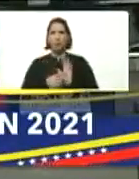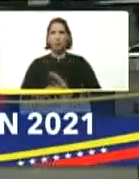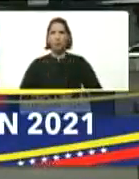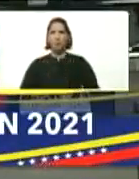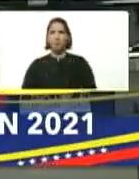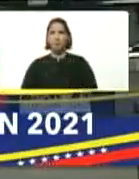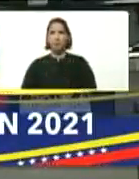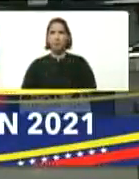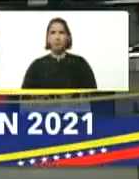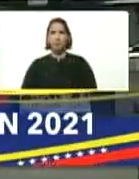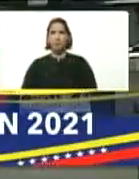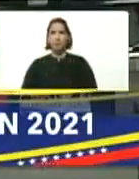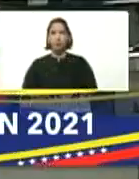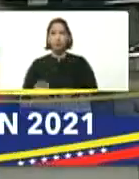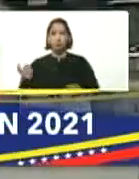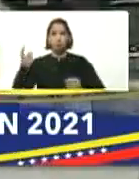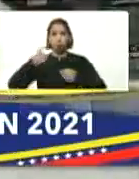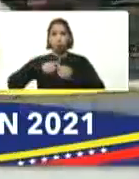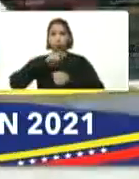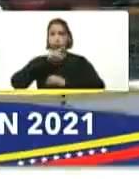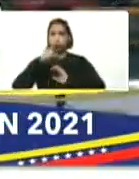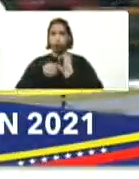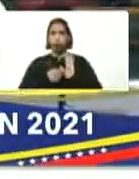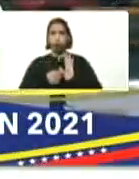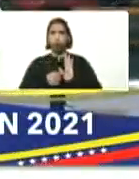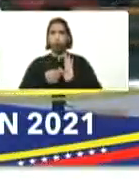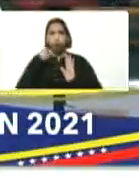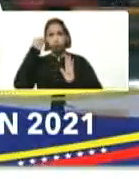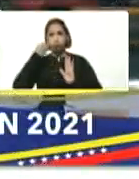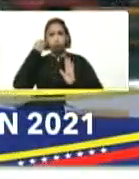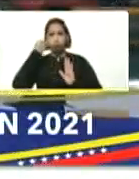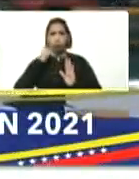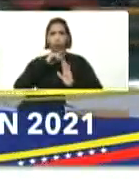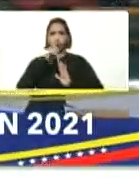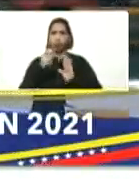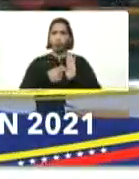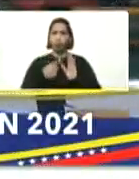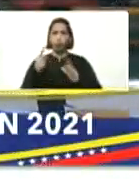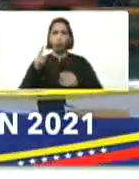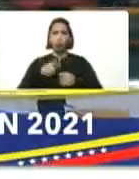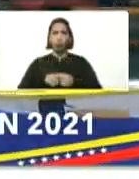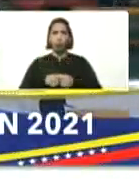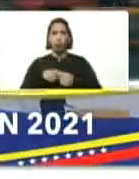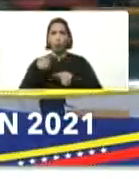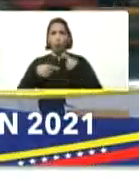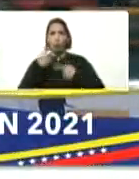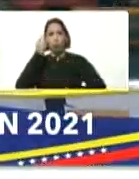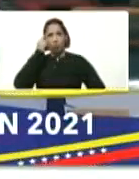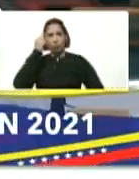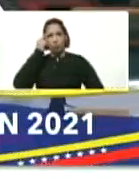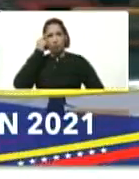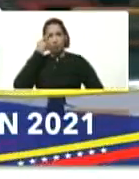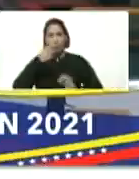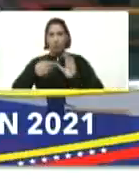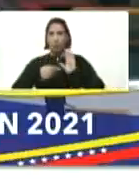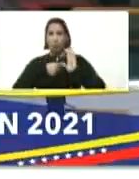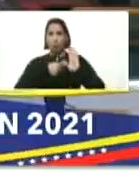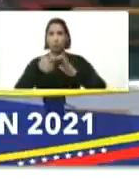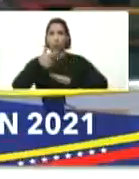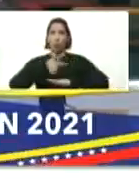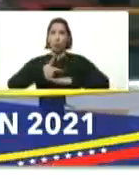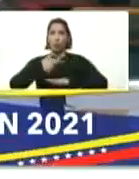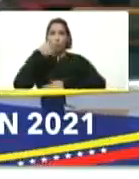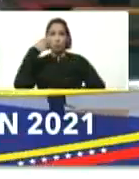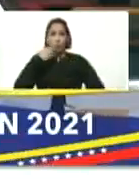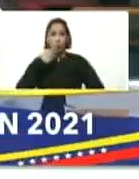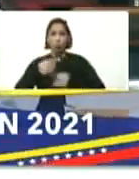que son complementarios. Así es. Yo creo que es complementario y todos los días lo demuestro. En el gobierno bolivariano